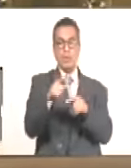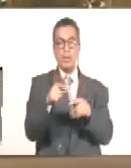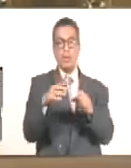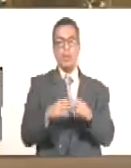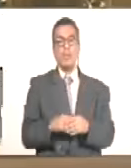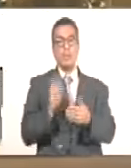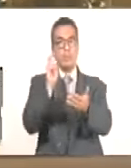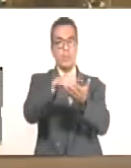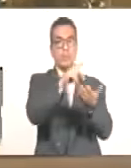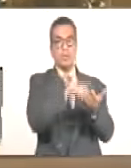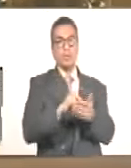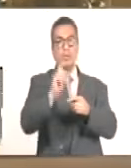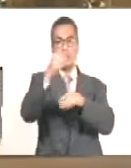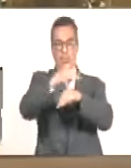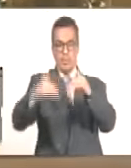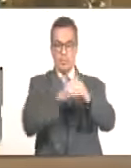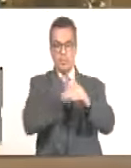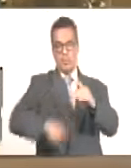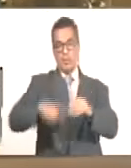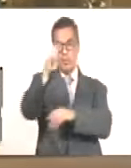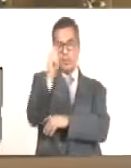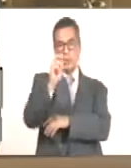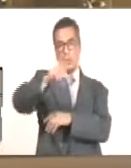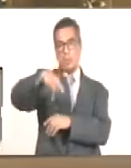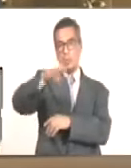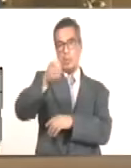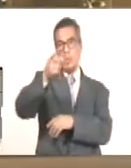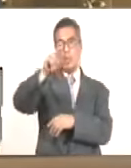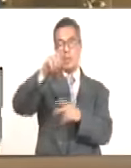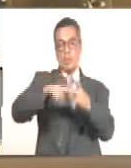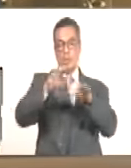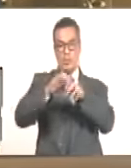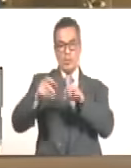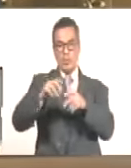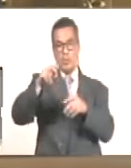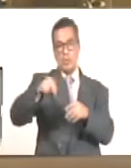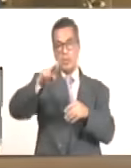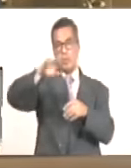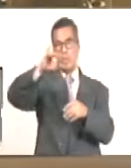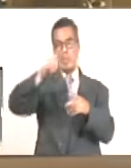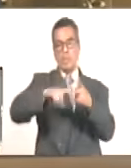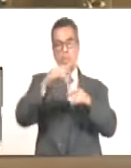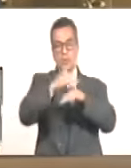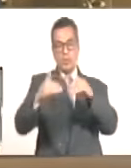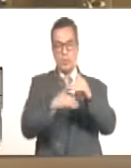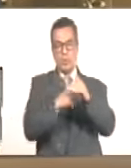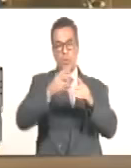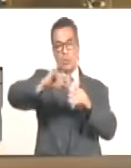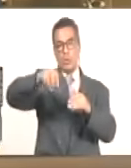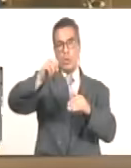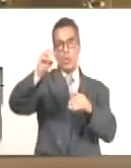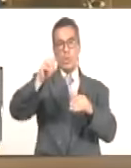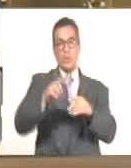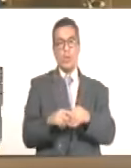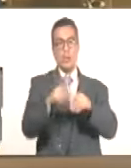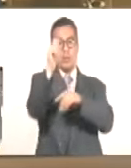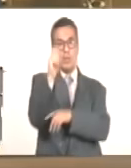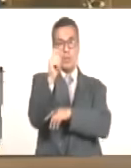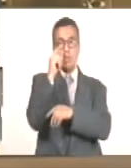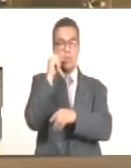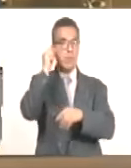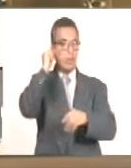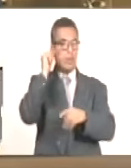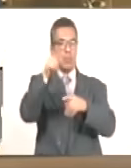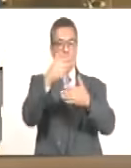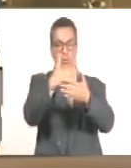ordinaria con la asistencia del primer vicepresidente, diputado Pedro Infante, la secretaria María Alejandra Hernández, el subsecretario Josumar Molina, las diputadas y los